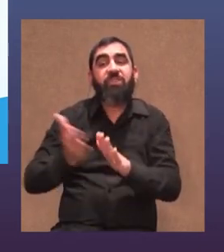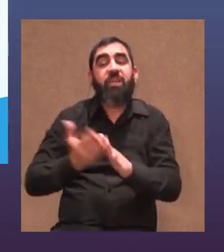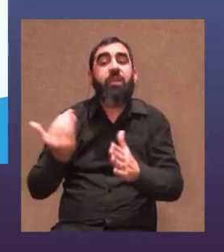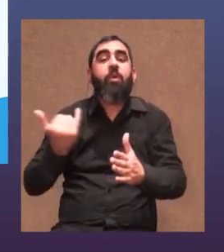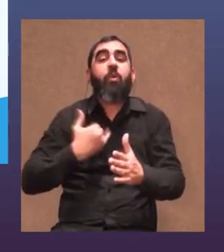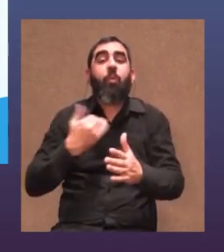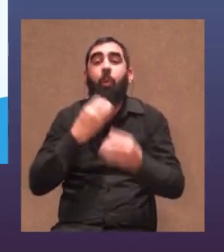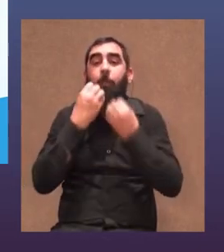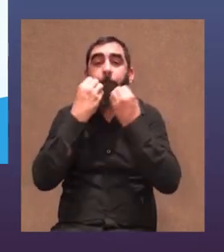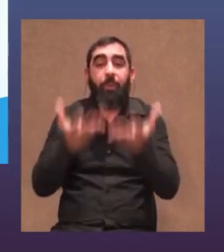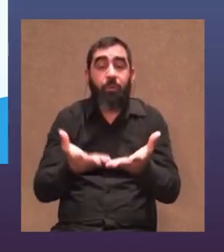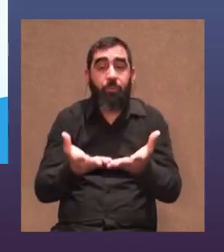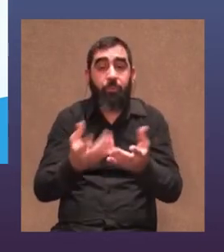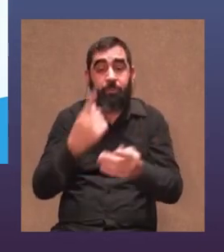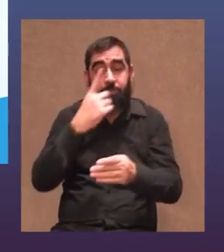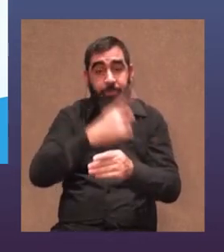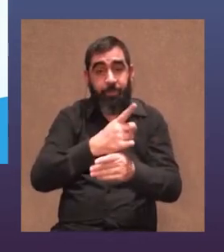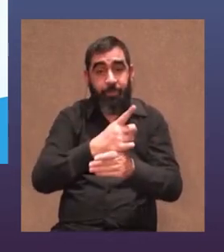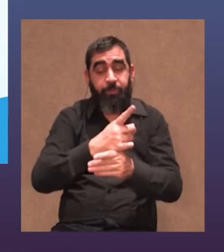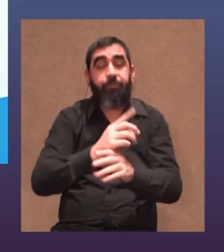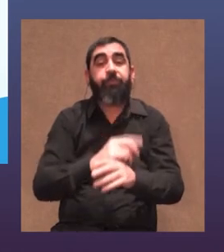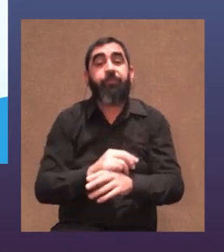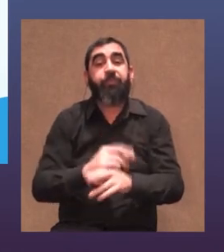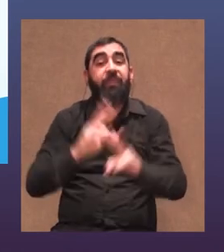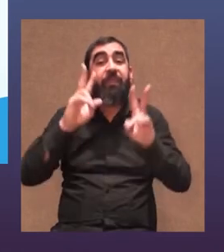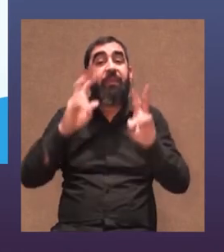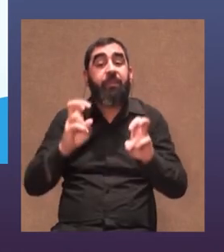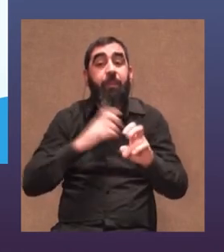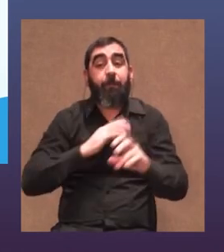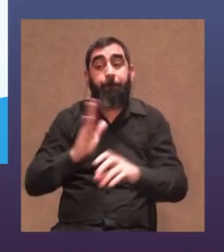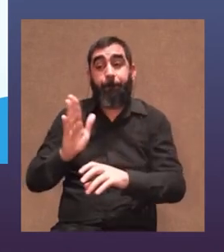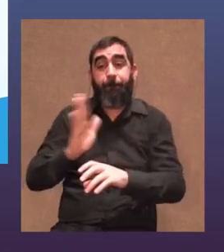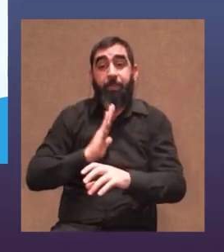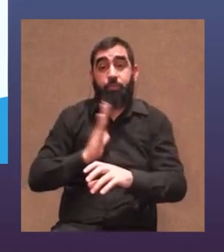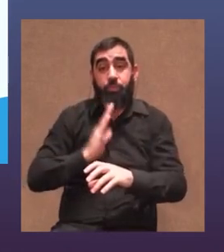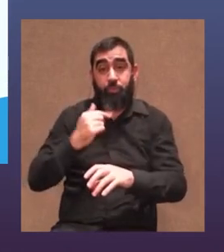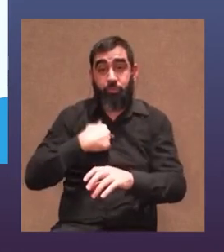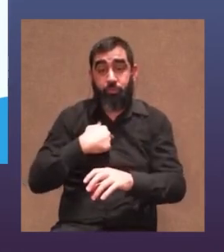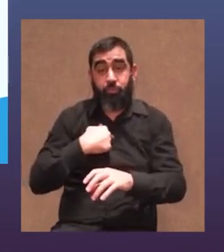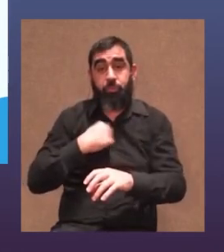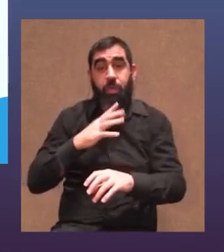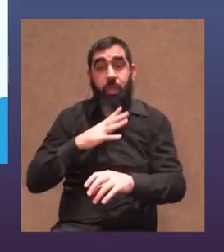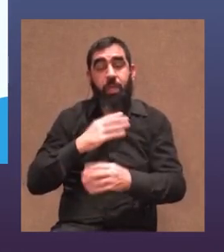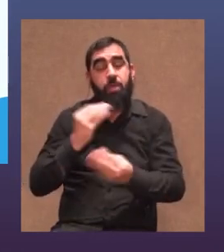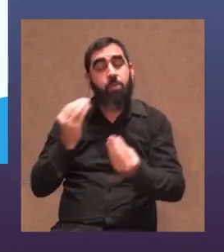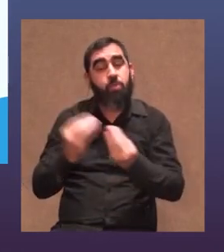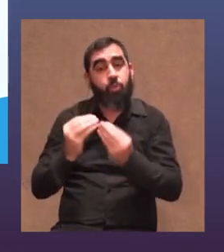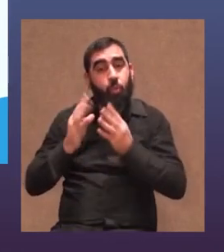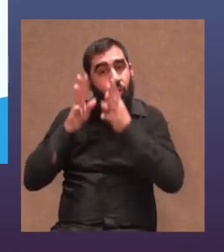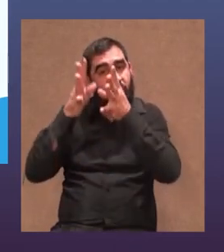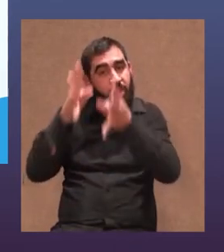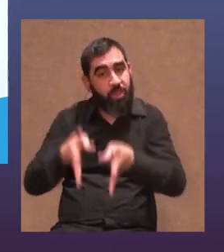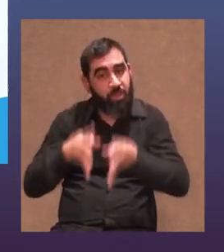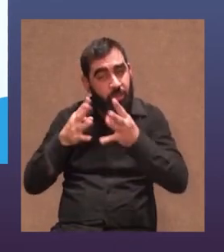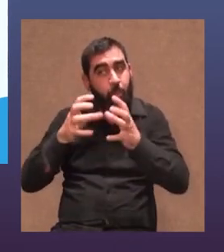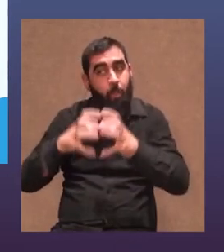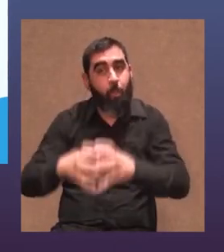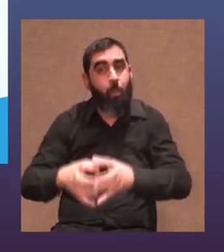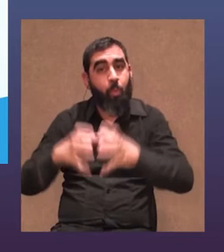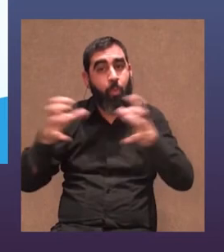salimos mejorados? Eso por un lado. Desde el punto de vista personal, yo tengo un gran desafío,